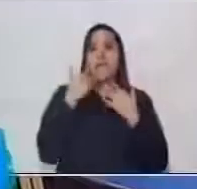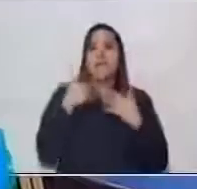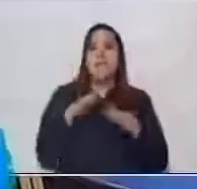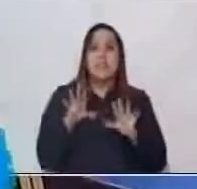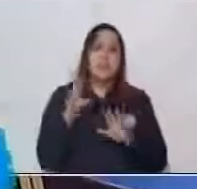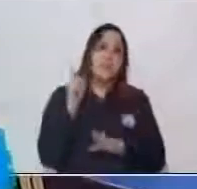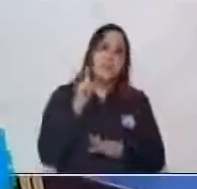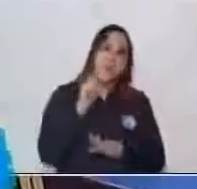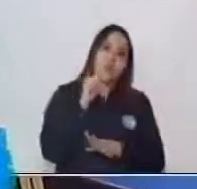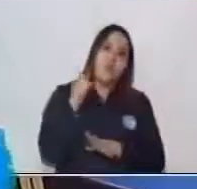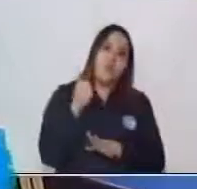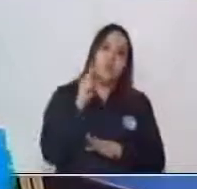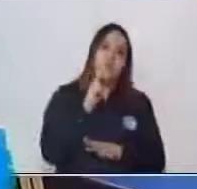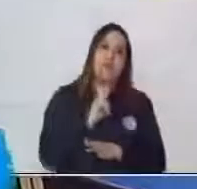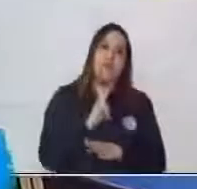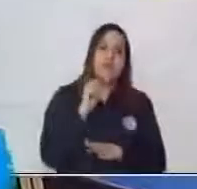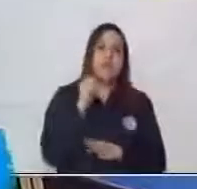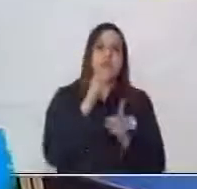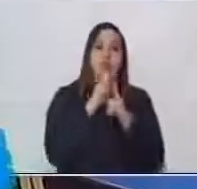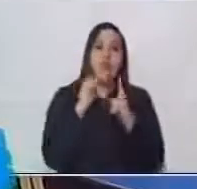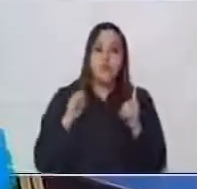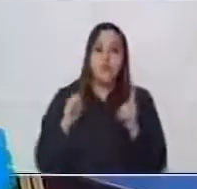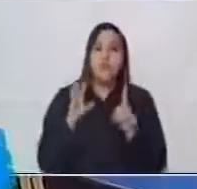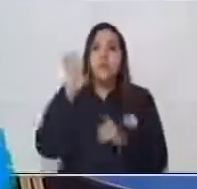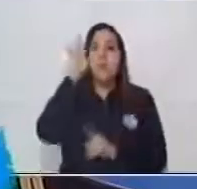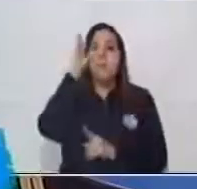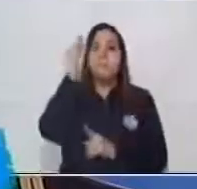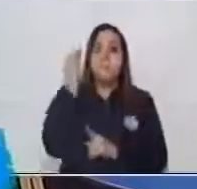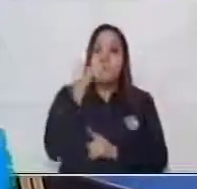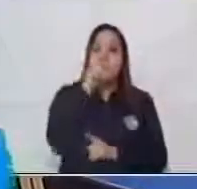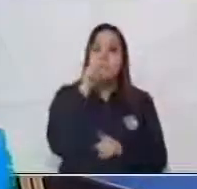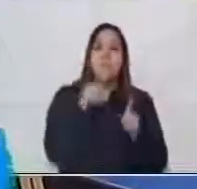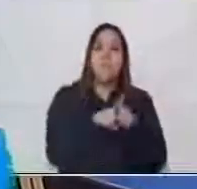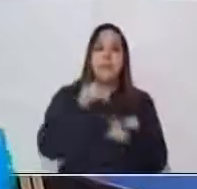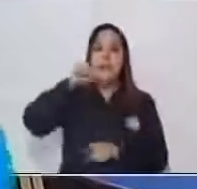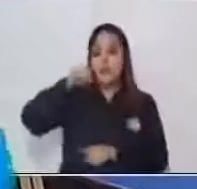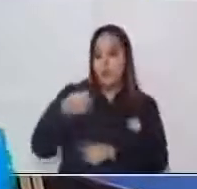verbo, porque la coma también puede cumplir esa función,